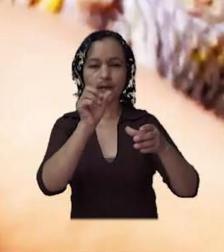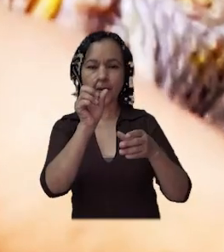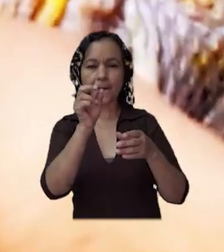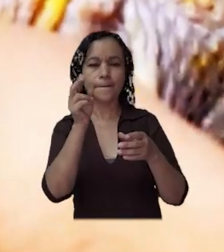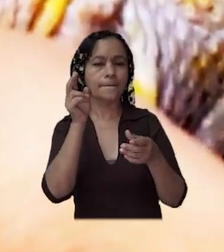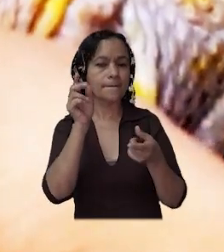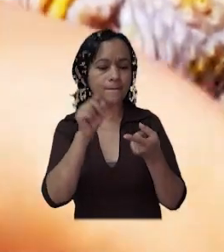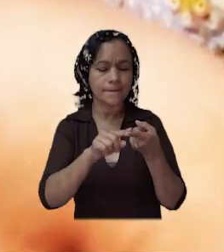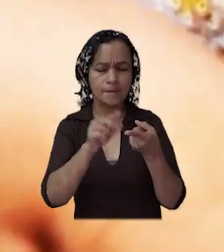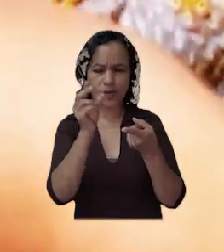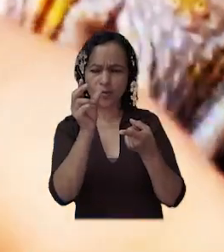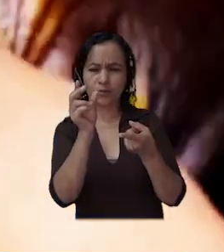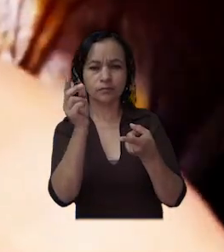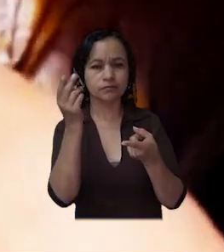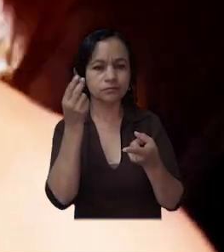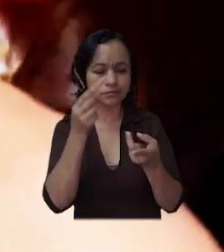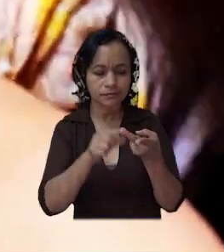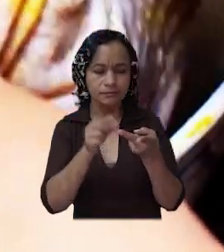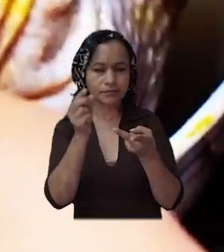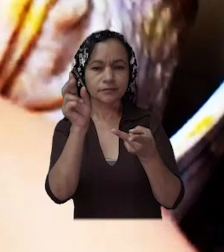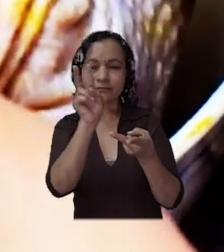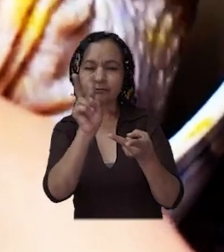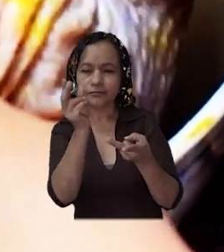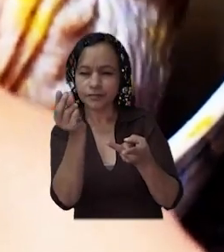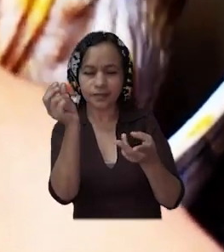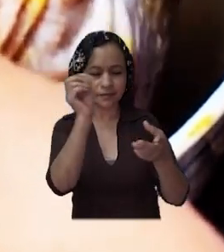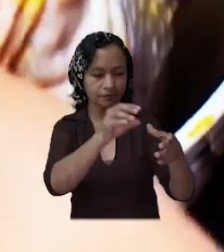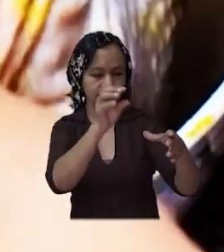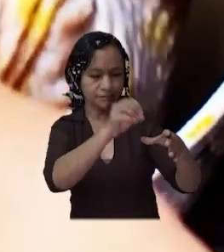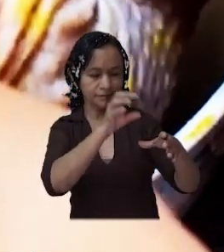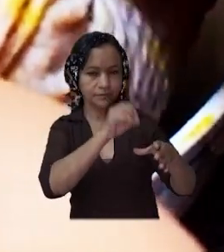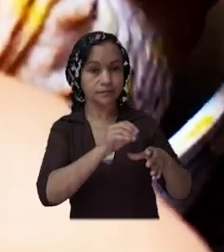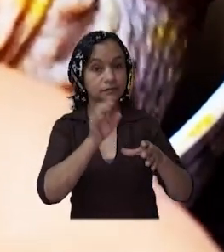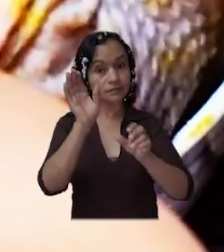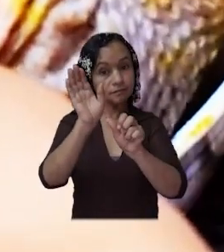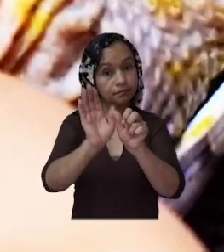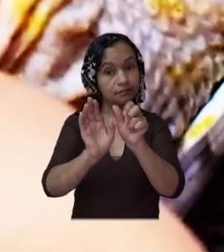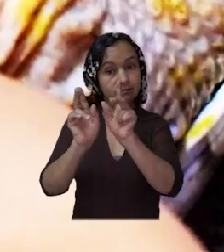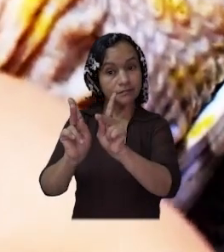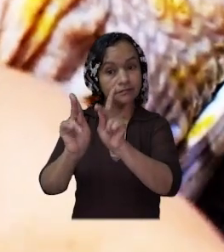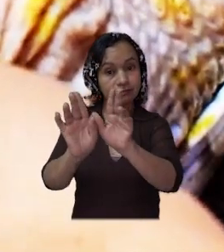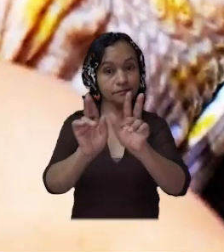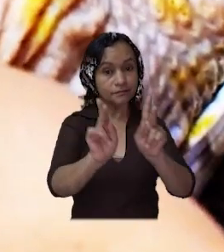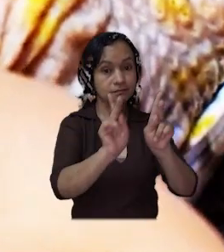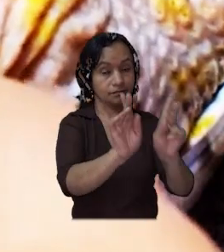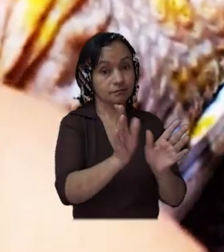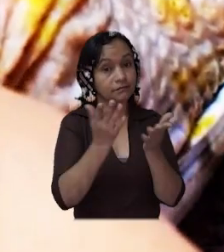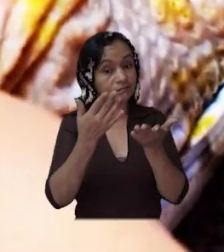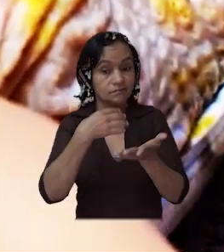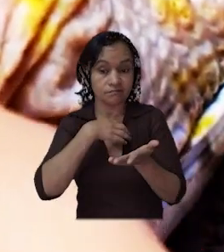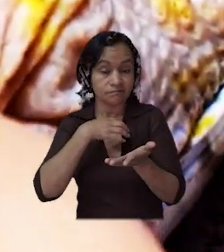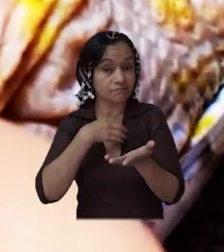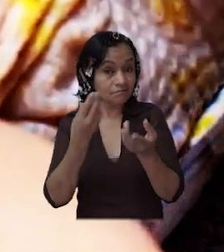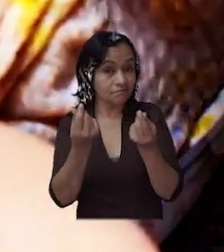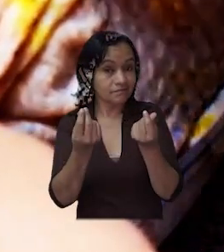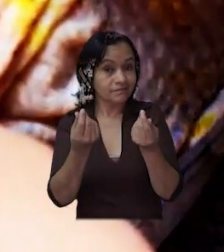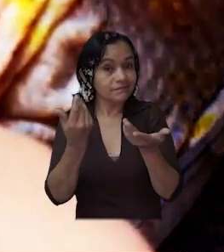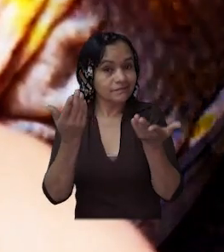pasas, les pone ciruela, aceitunas, alcaparra. Pero cada quien hace eso al alcance de su